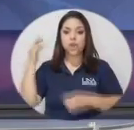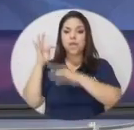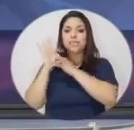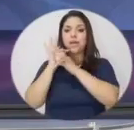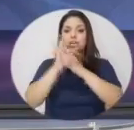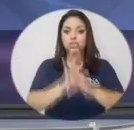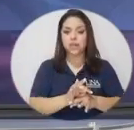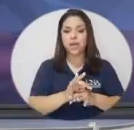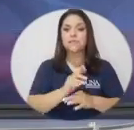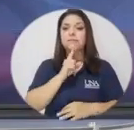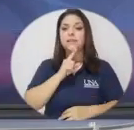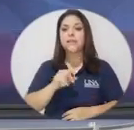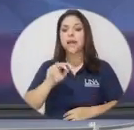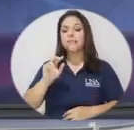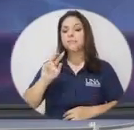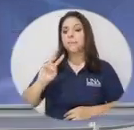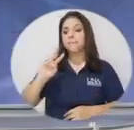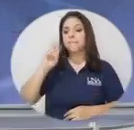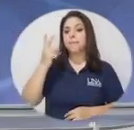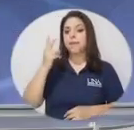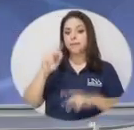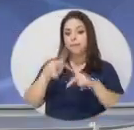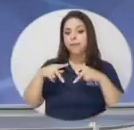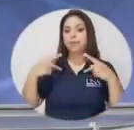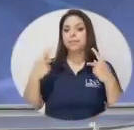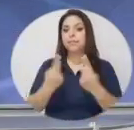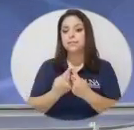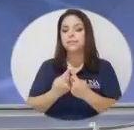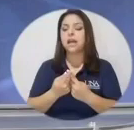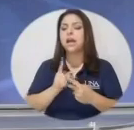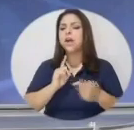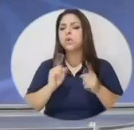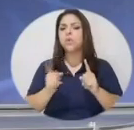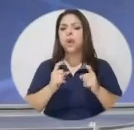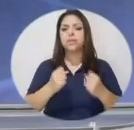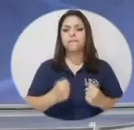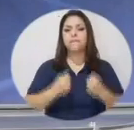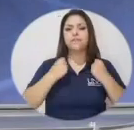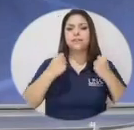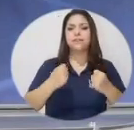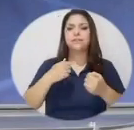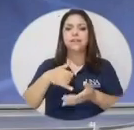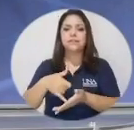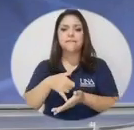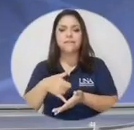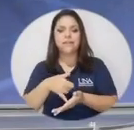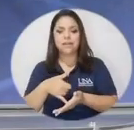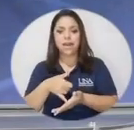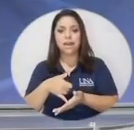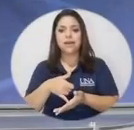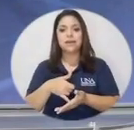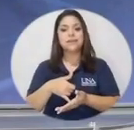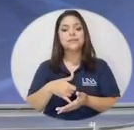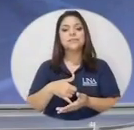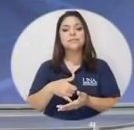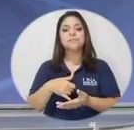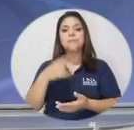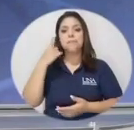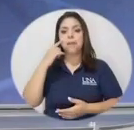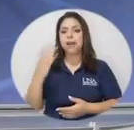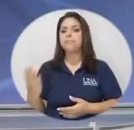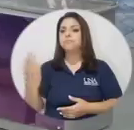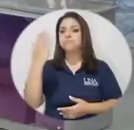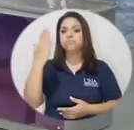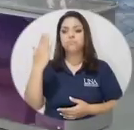históricamente bipartidista. ¿Cuáles son las fortalezas y las debilidades de cada una de las fórmulas de cara a las elecciones de